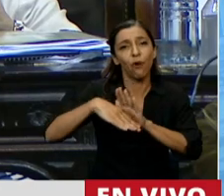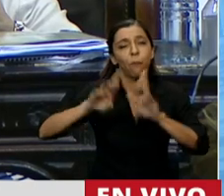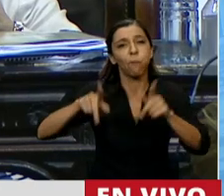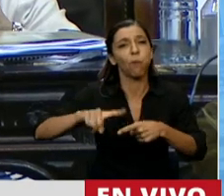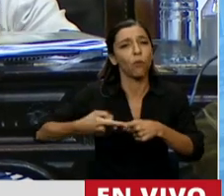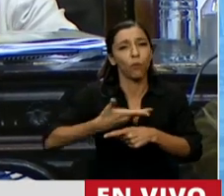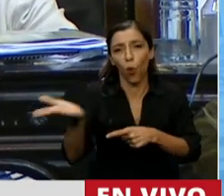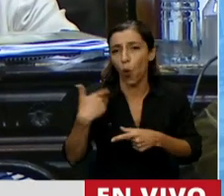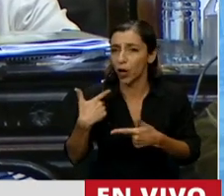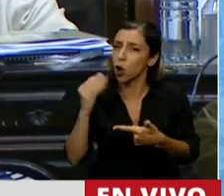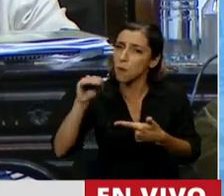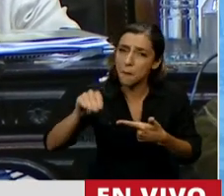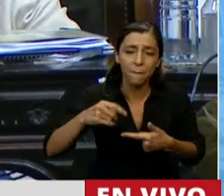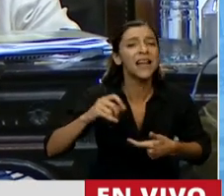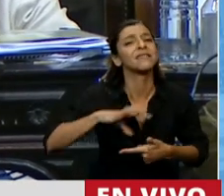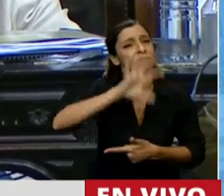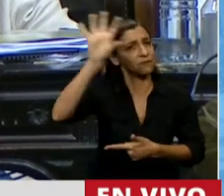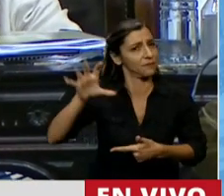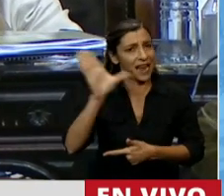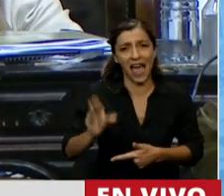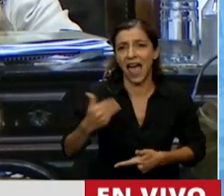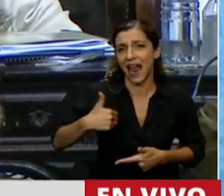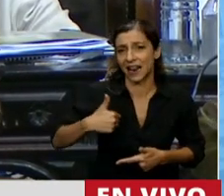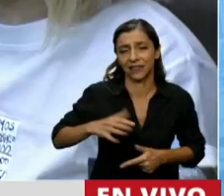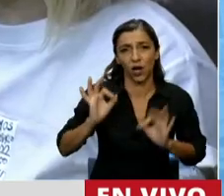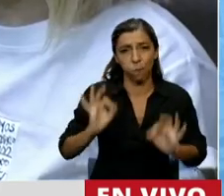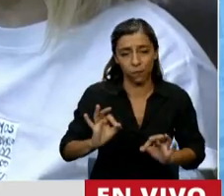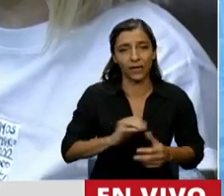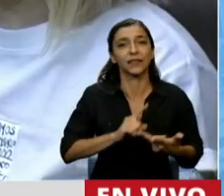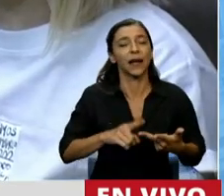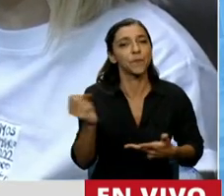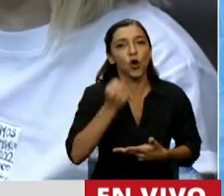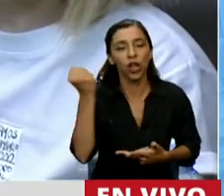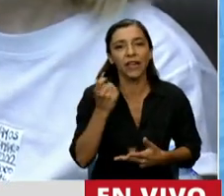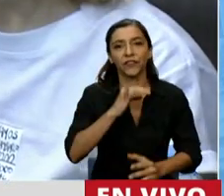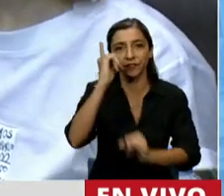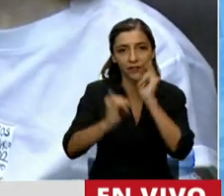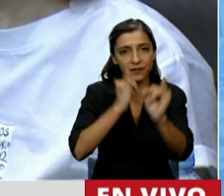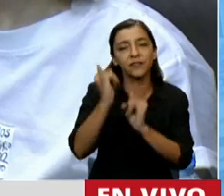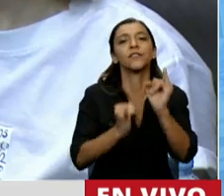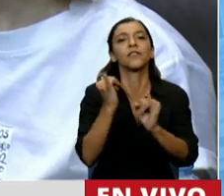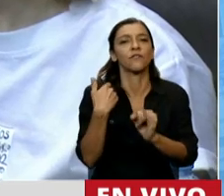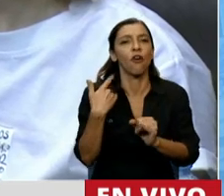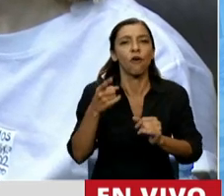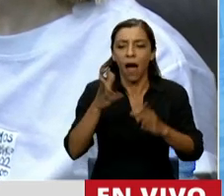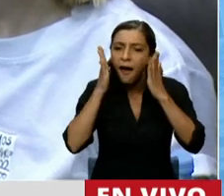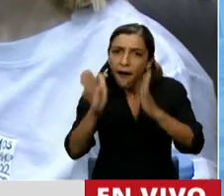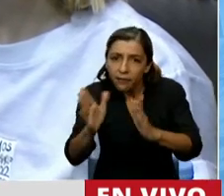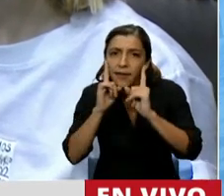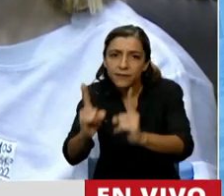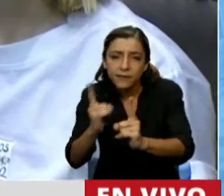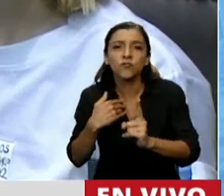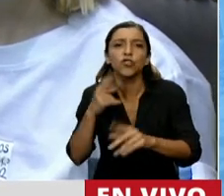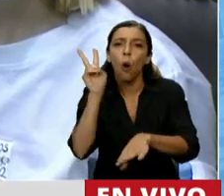Argentina. Es preciso informar, contener, prevenir, que es la manera en la que vamos